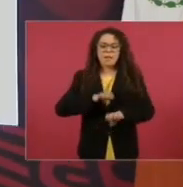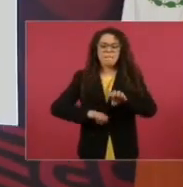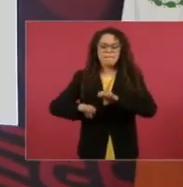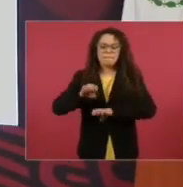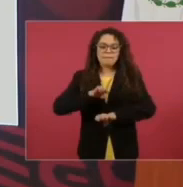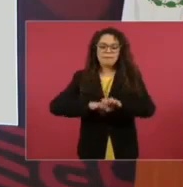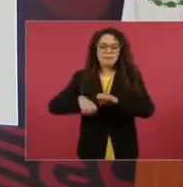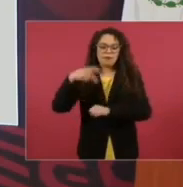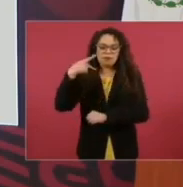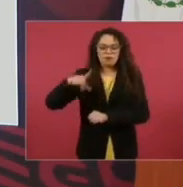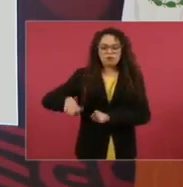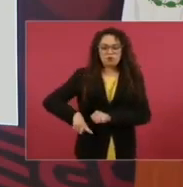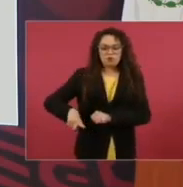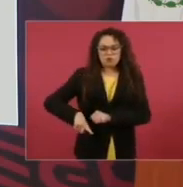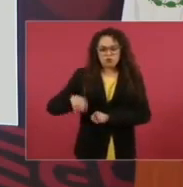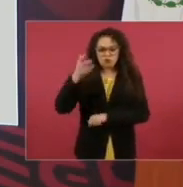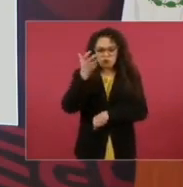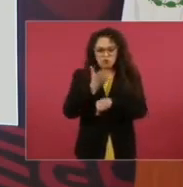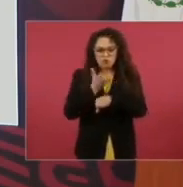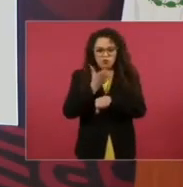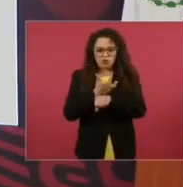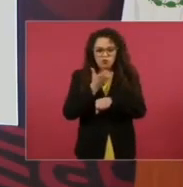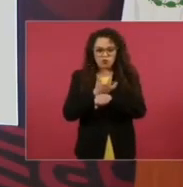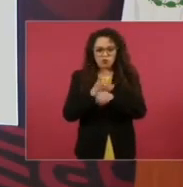señores, el presidente está abierto